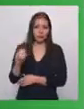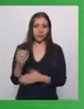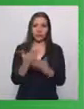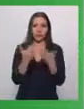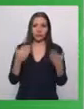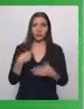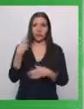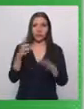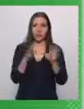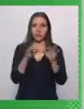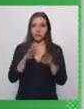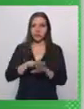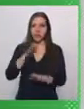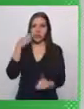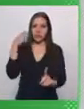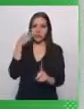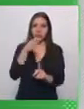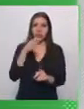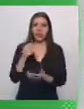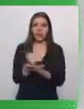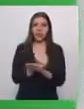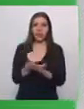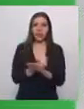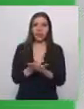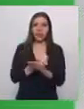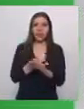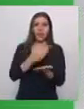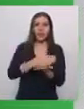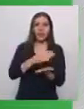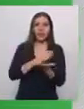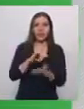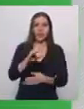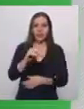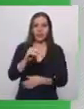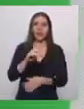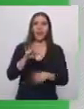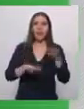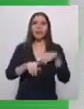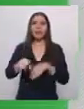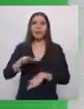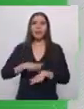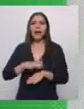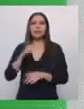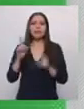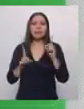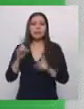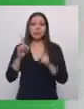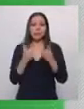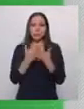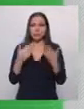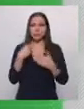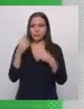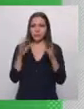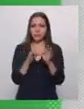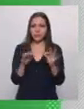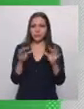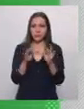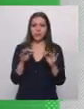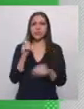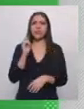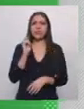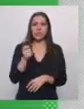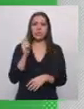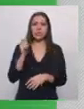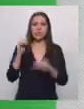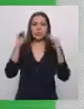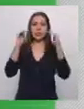que más dudas tenemos, pero voy a hacer una breve mención sobre las tarjetas, sobre lo que es las